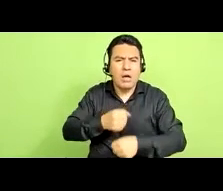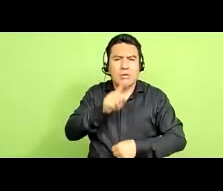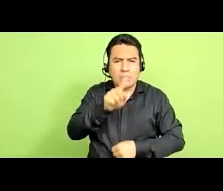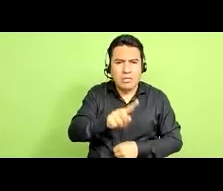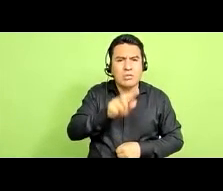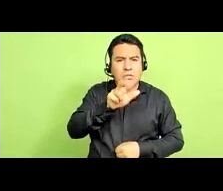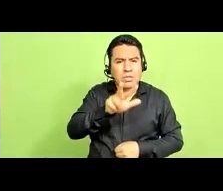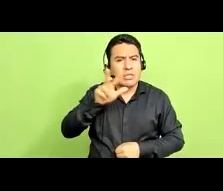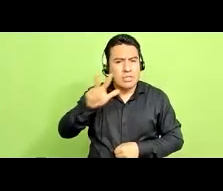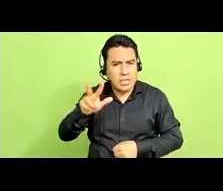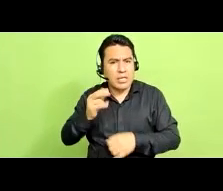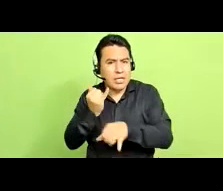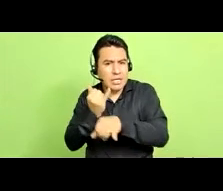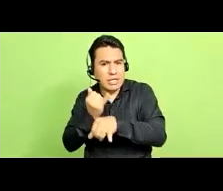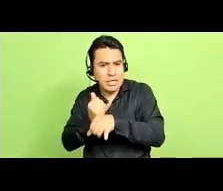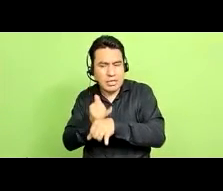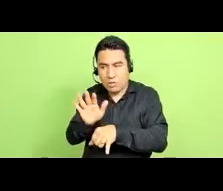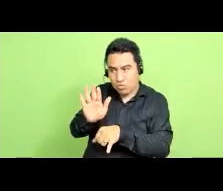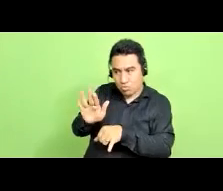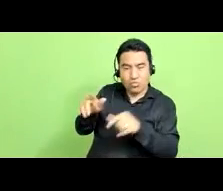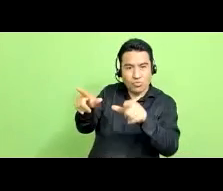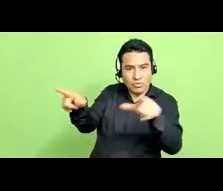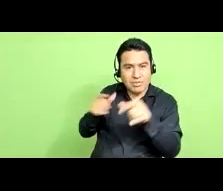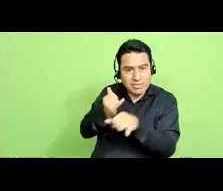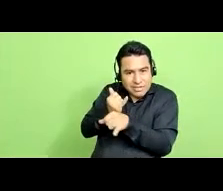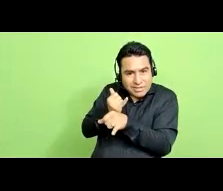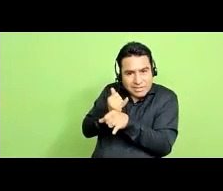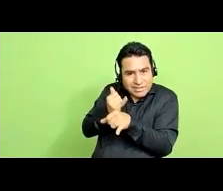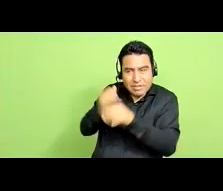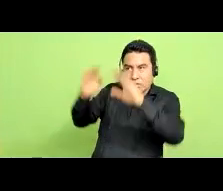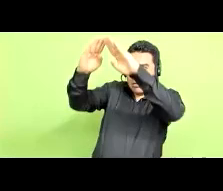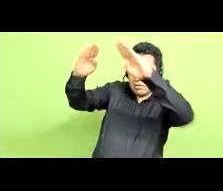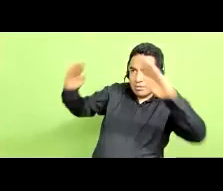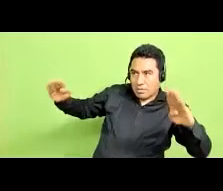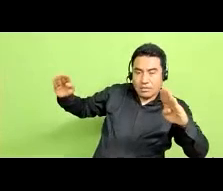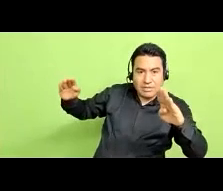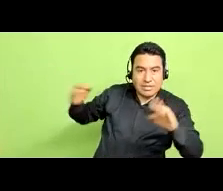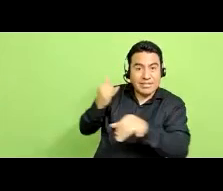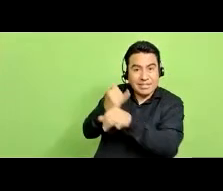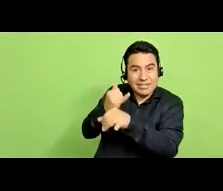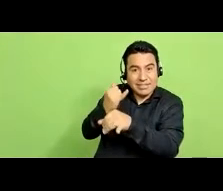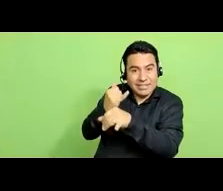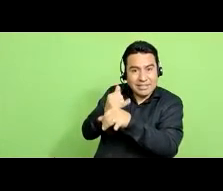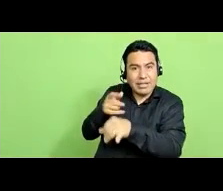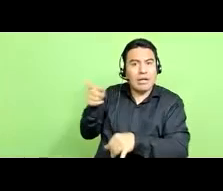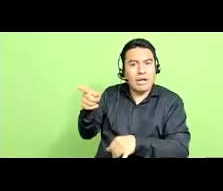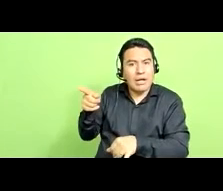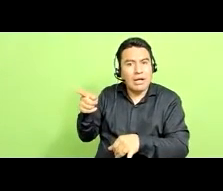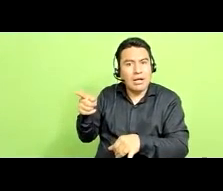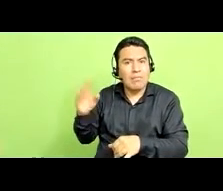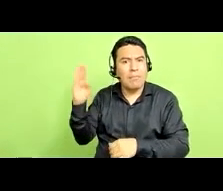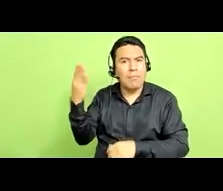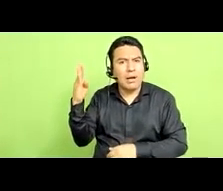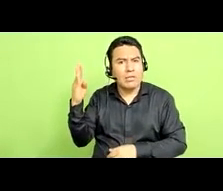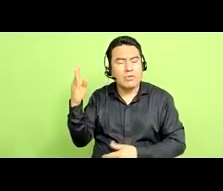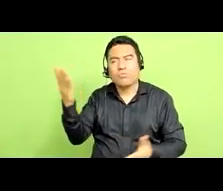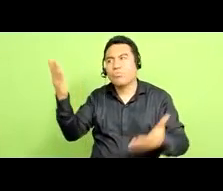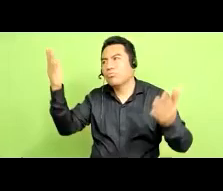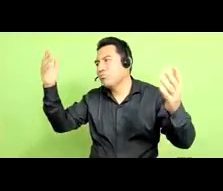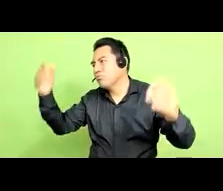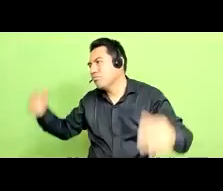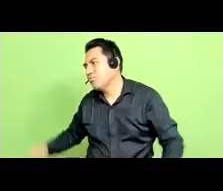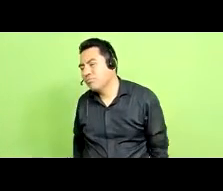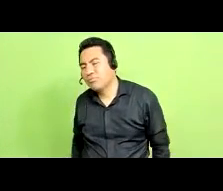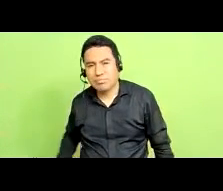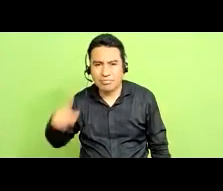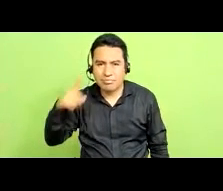su localidad no su lugar físico y así imaginar a cómo son esos baños y está la